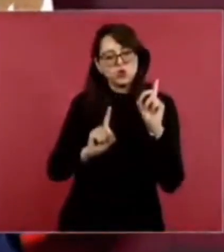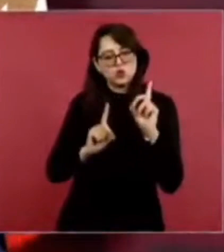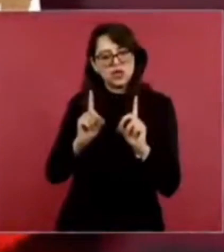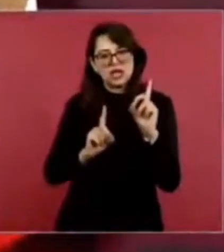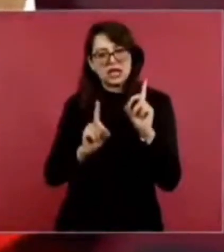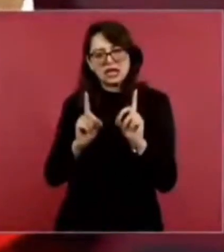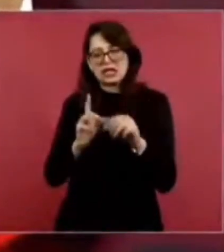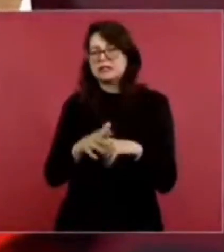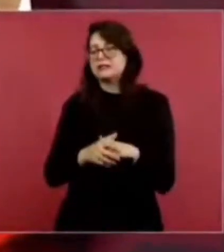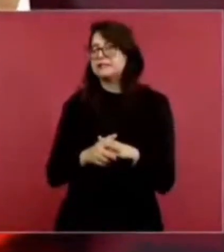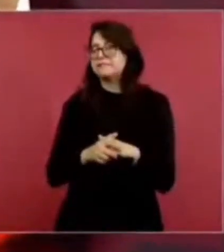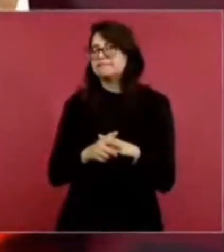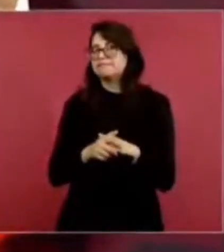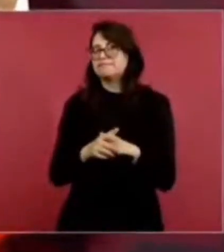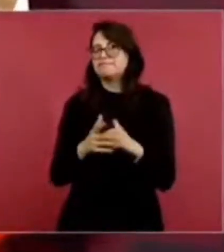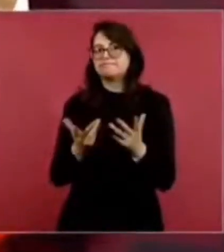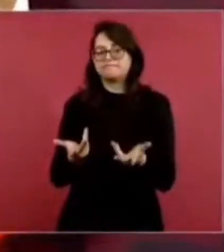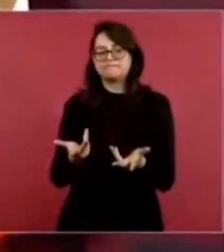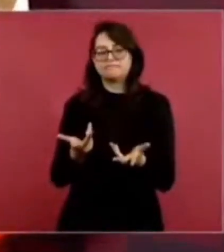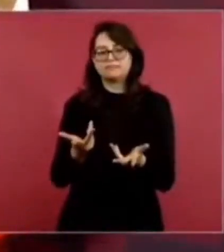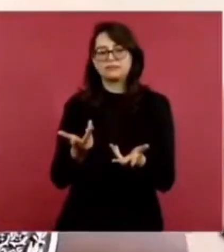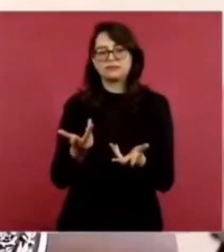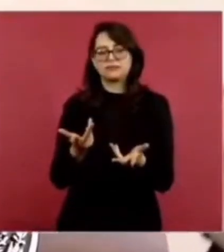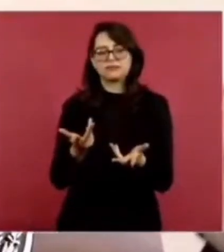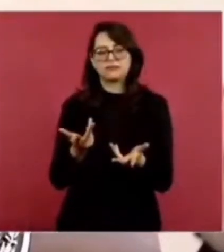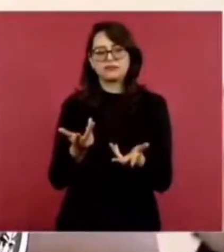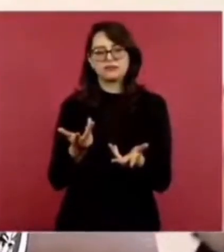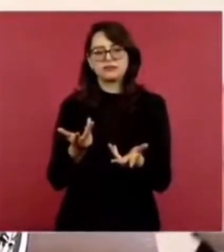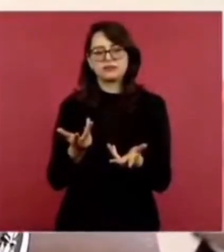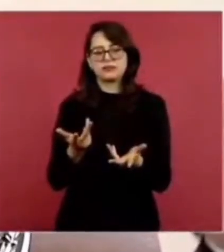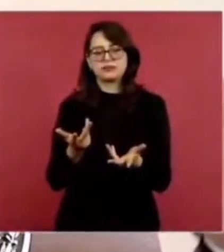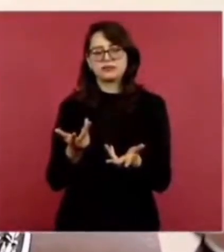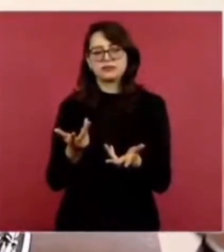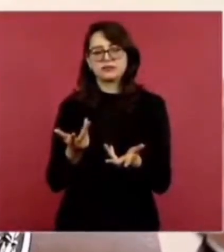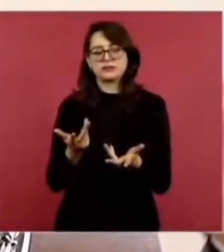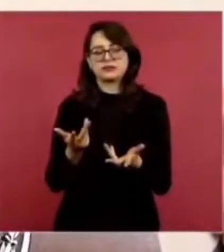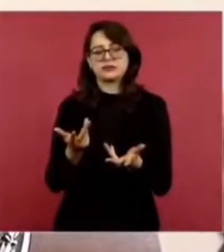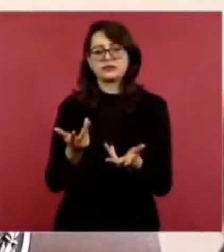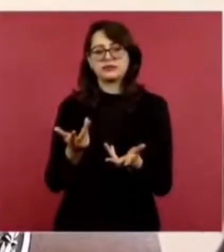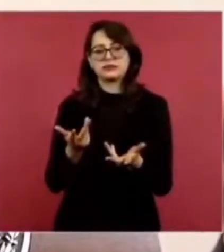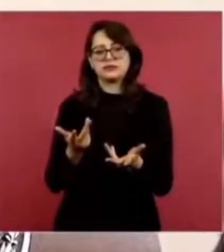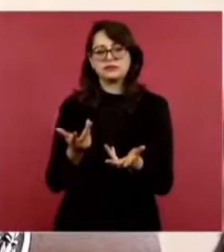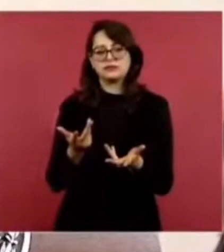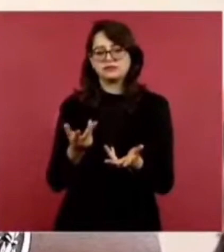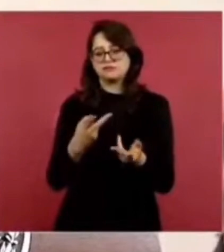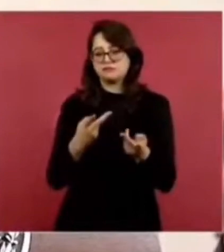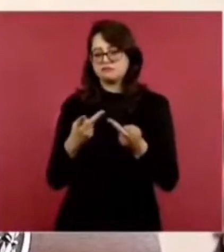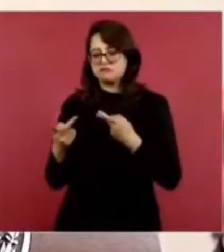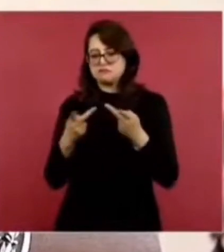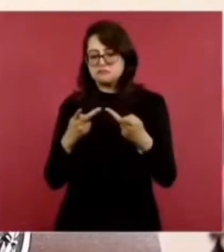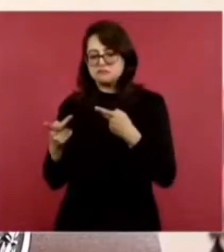republicanos si se pone en marcha un plan